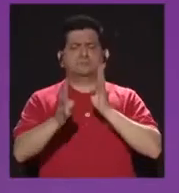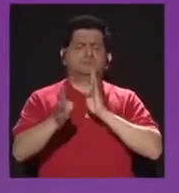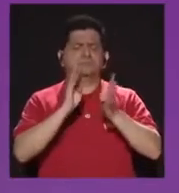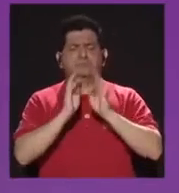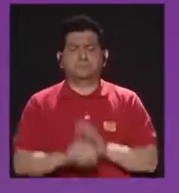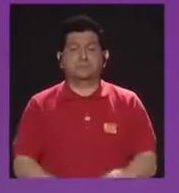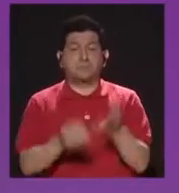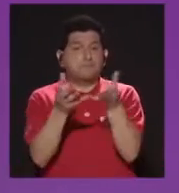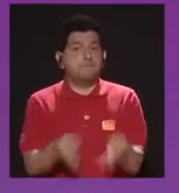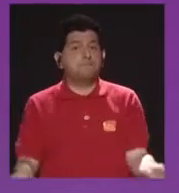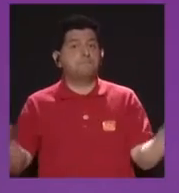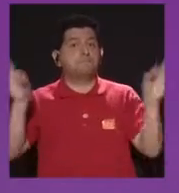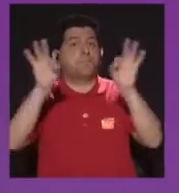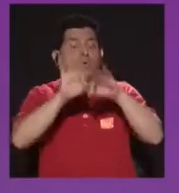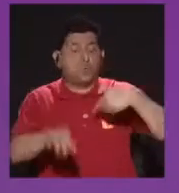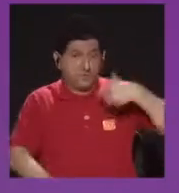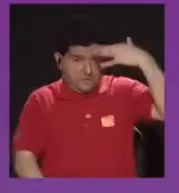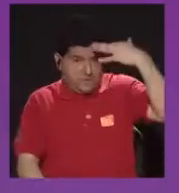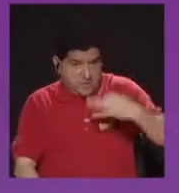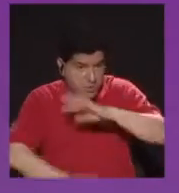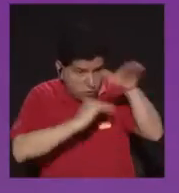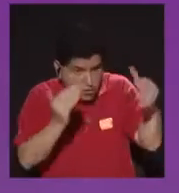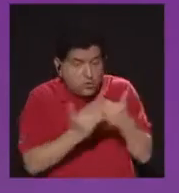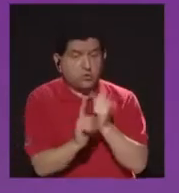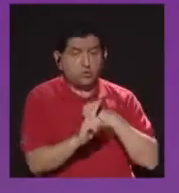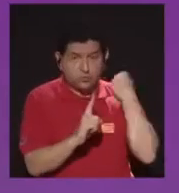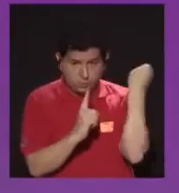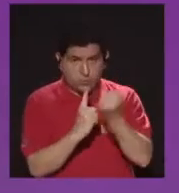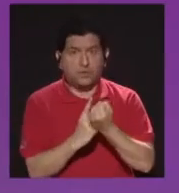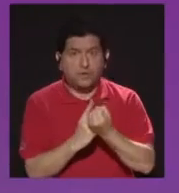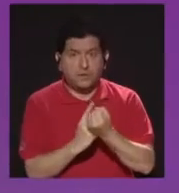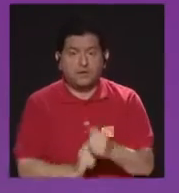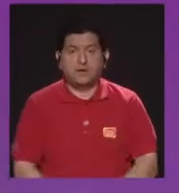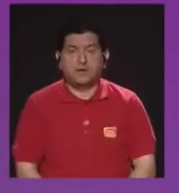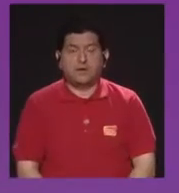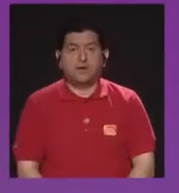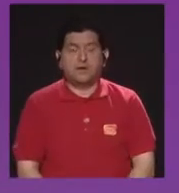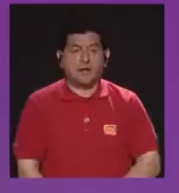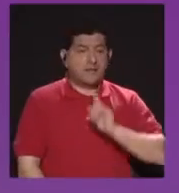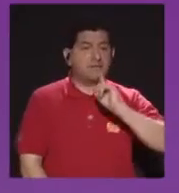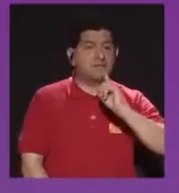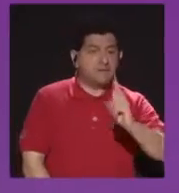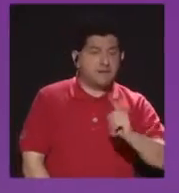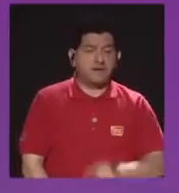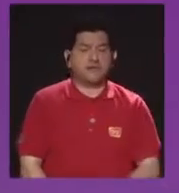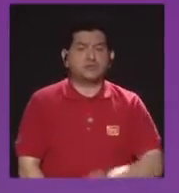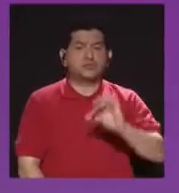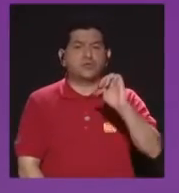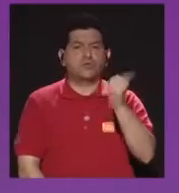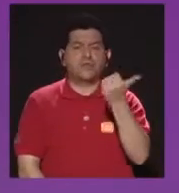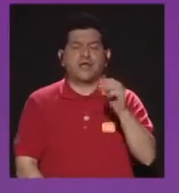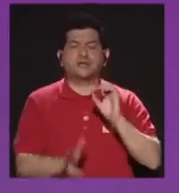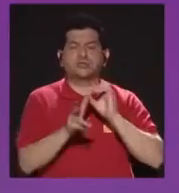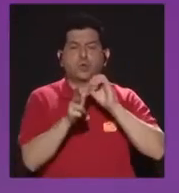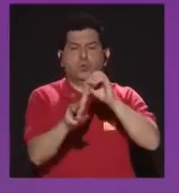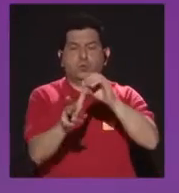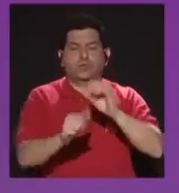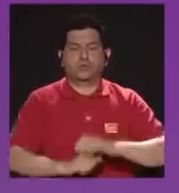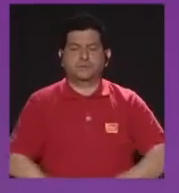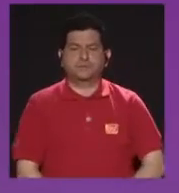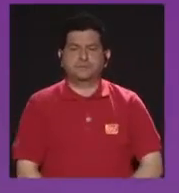y lo más importante que me parece de todo esto es el pronunciamiento que ellos dieron el 10 de octubre